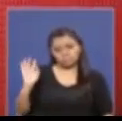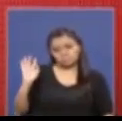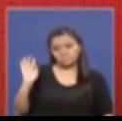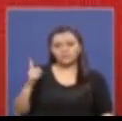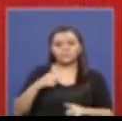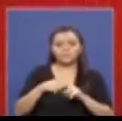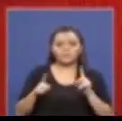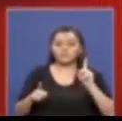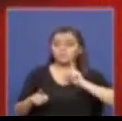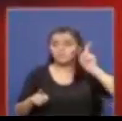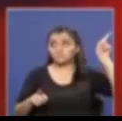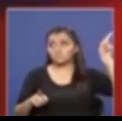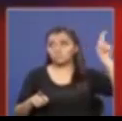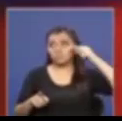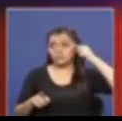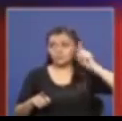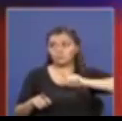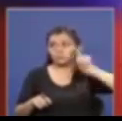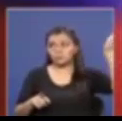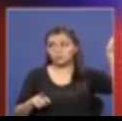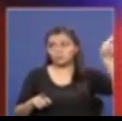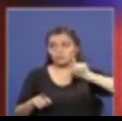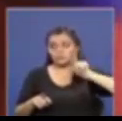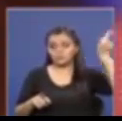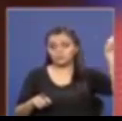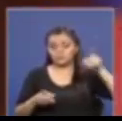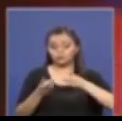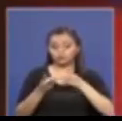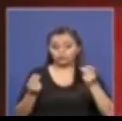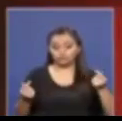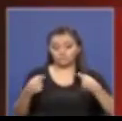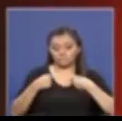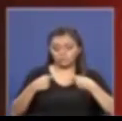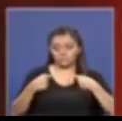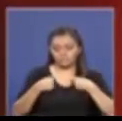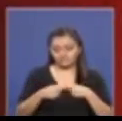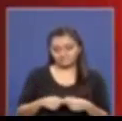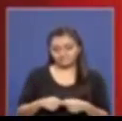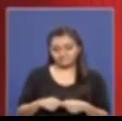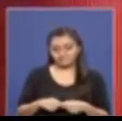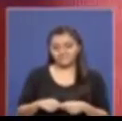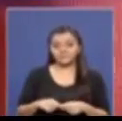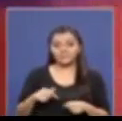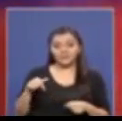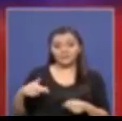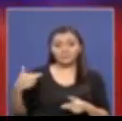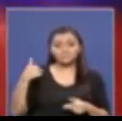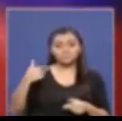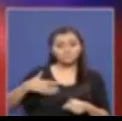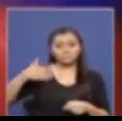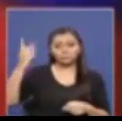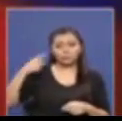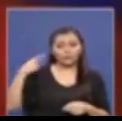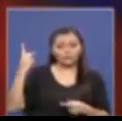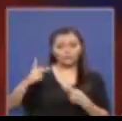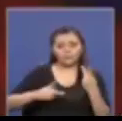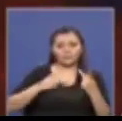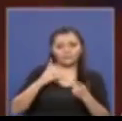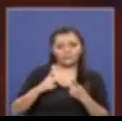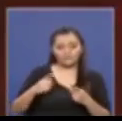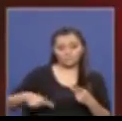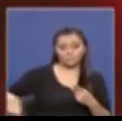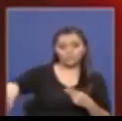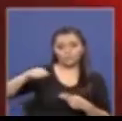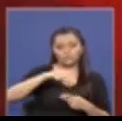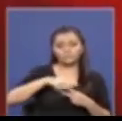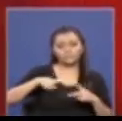todo es gobierno nacional, venga a recibir, a resolverme mis problemas, ¿no? Esto es responsabilidad de todos. Pero en todo caso,